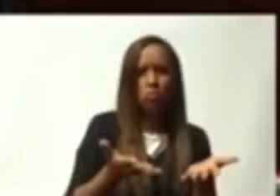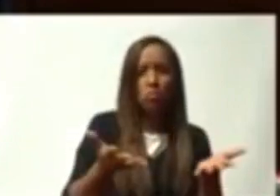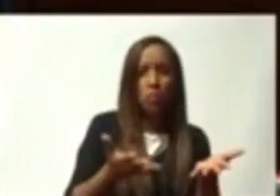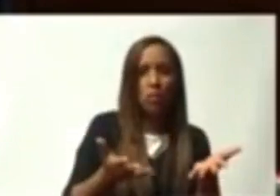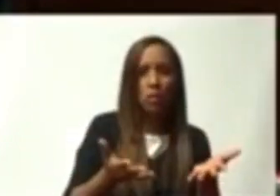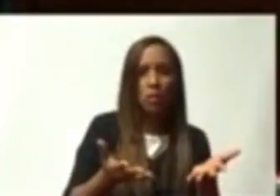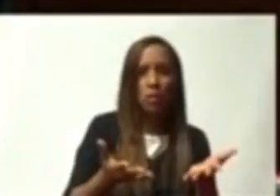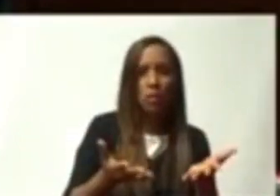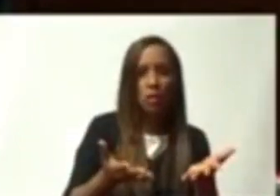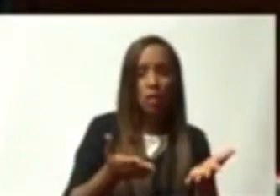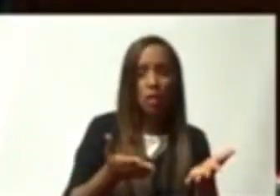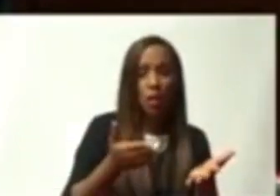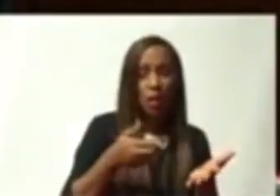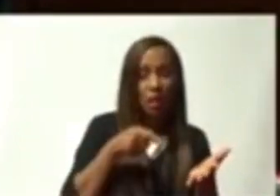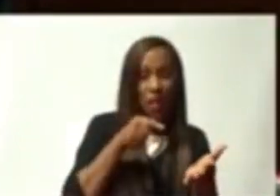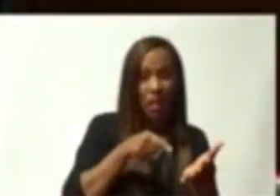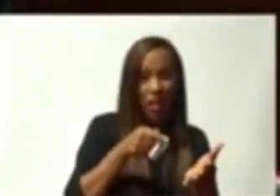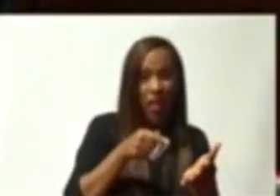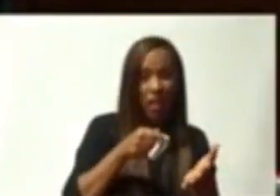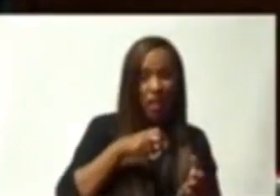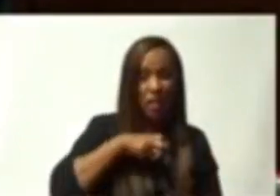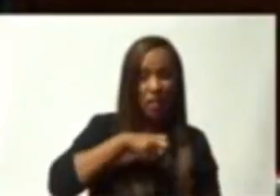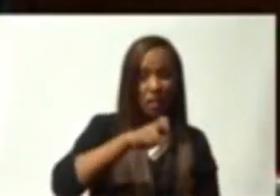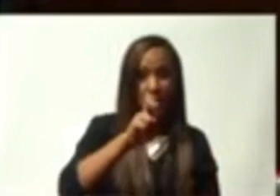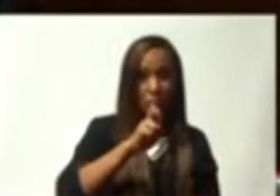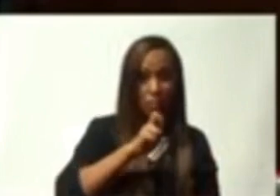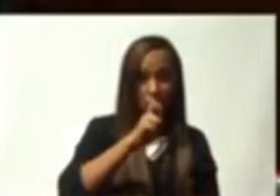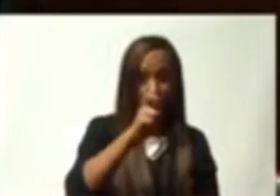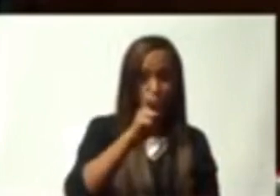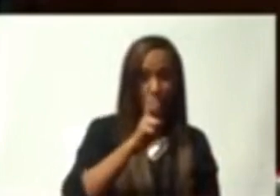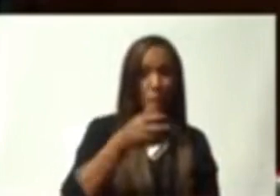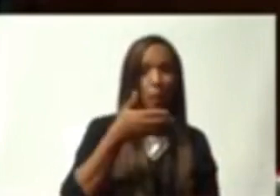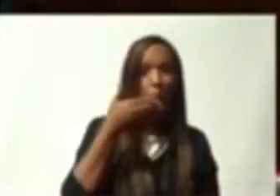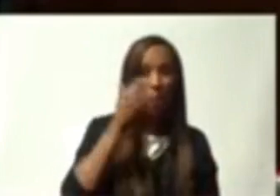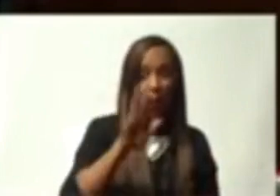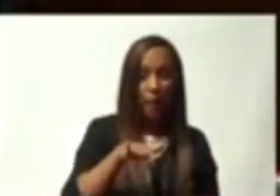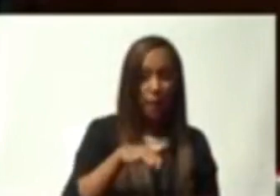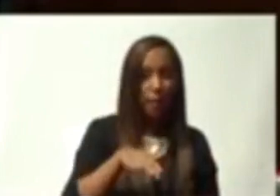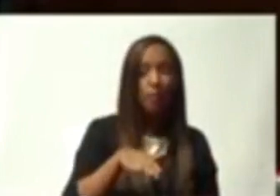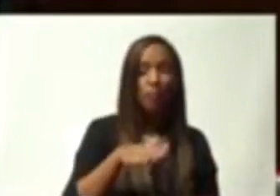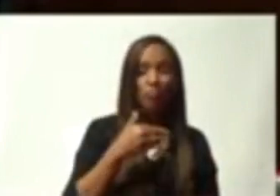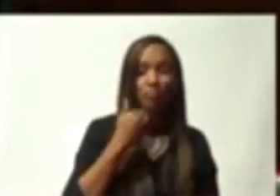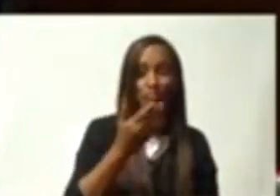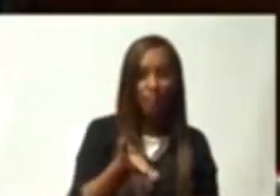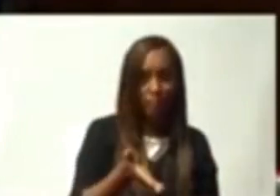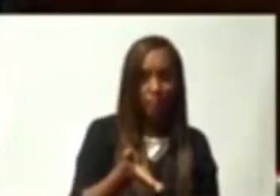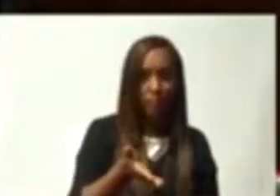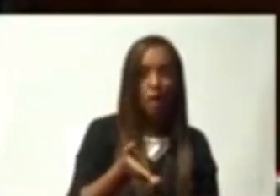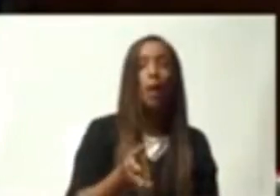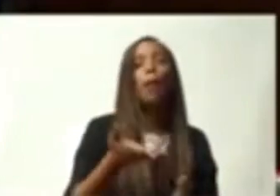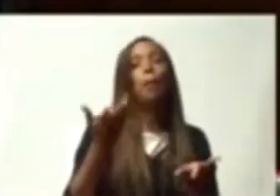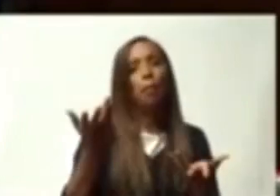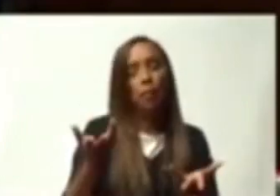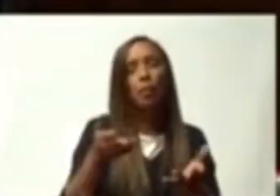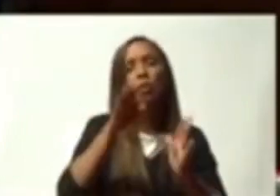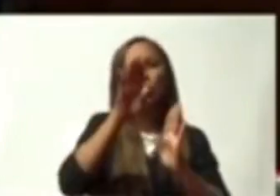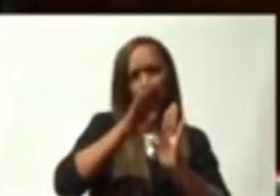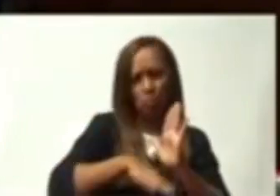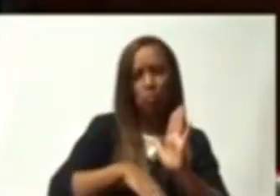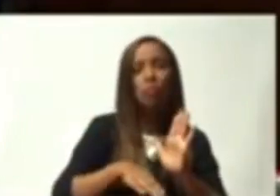pero barato. Es decir, 35 pesos que se paga en el transporte, ¿cuántos dólares